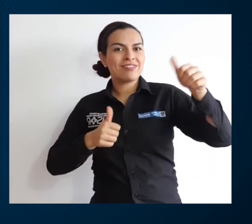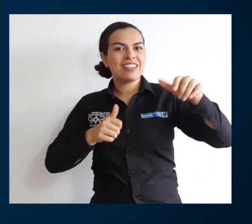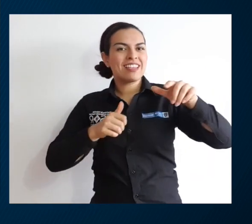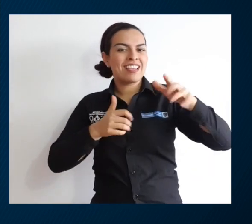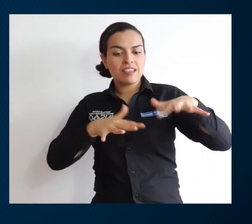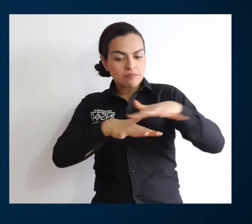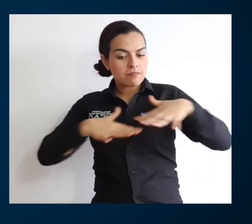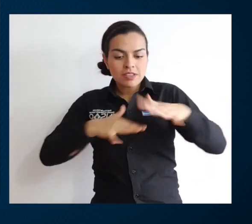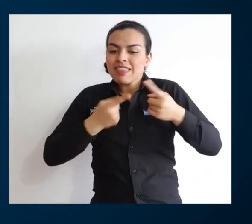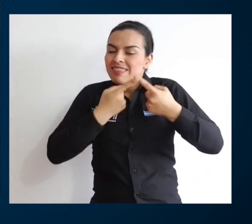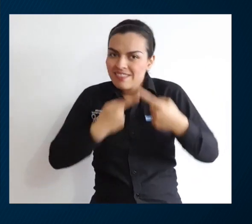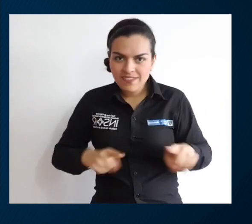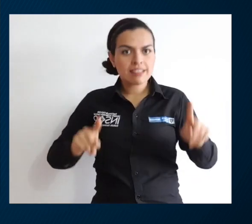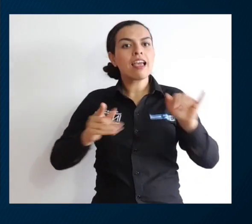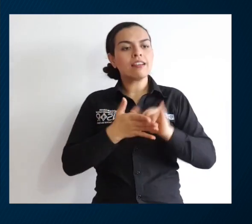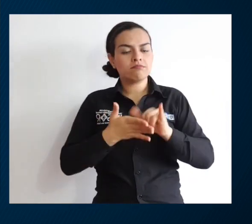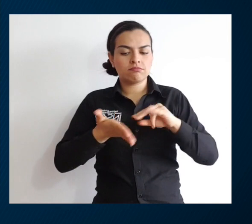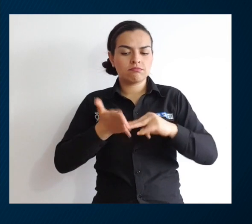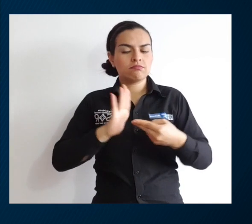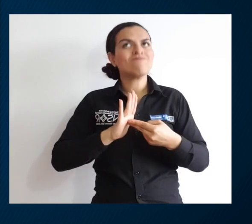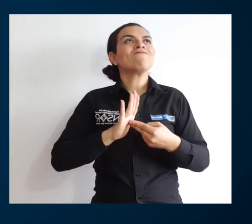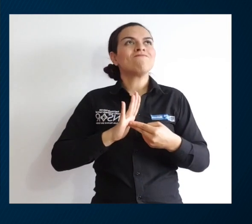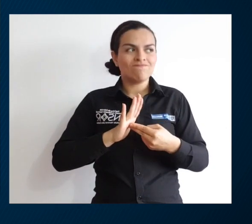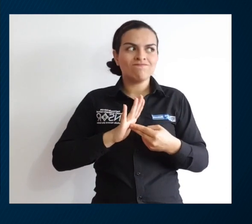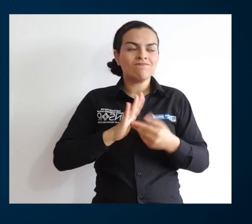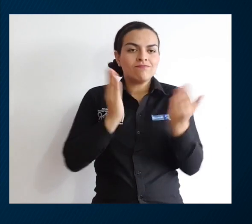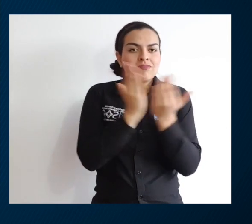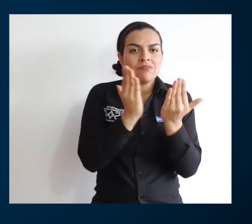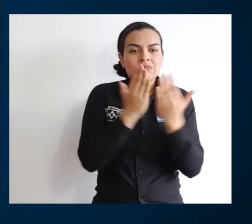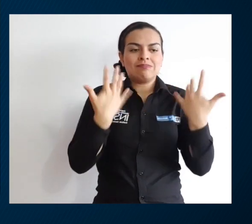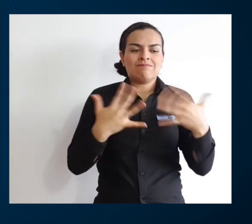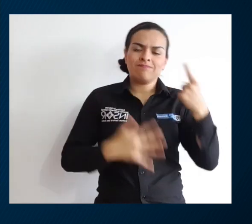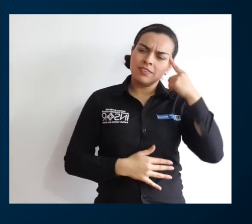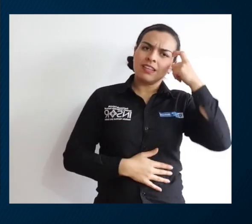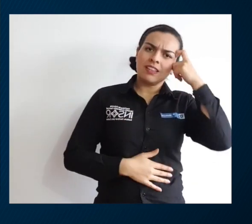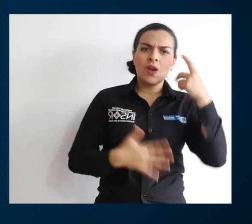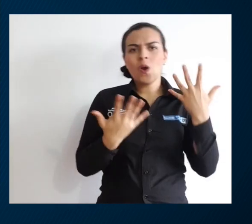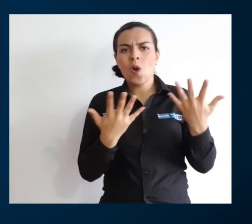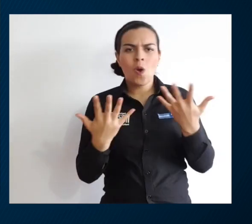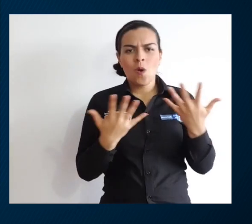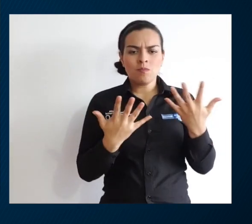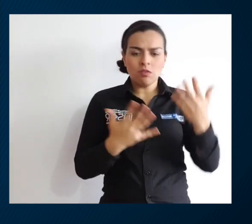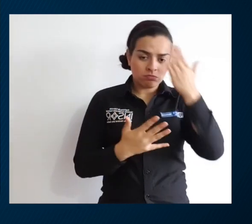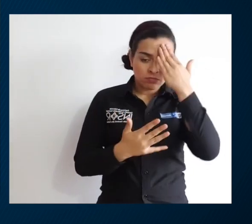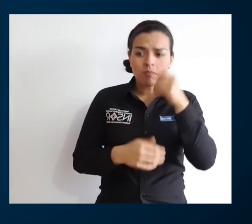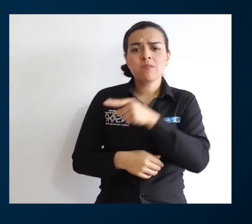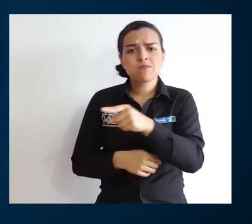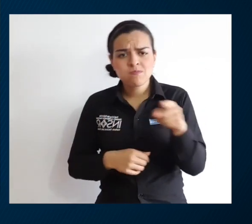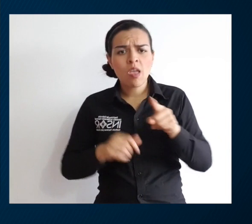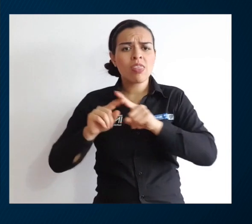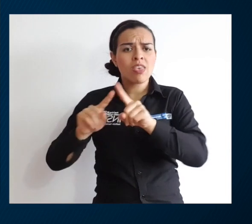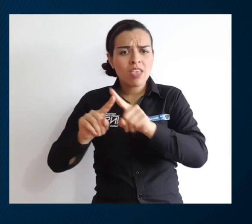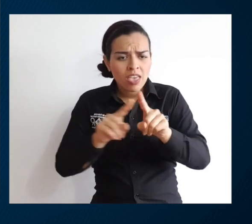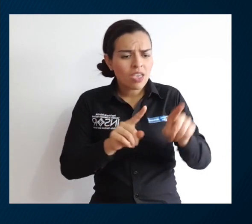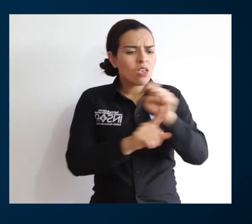condiciones de dignidad y de estancia en un lugar protegido, en en un ambiente protegido, pues el colegio